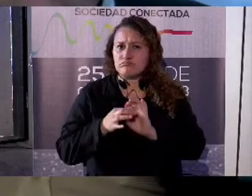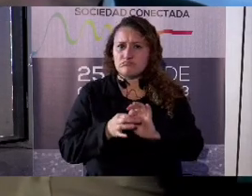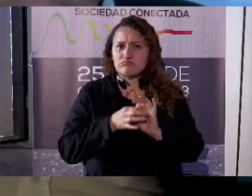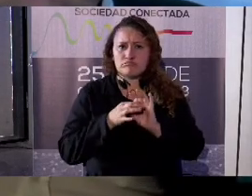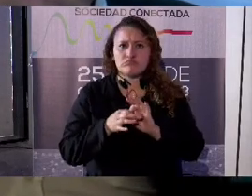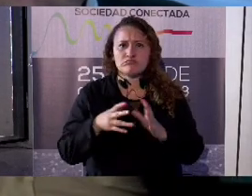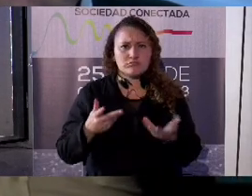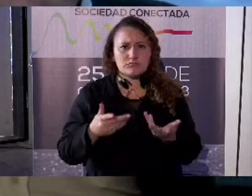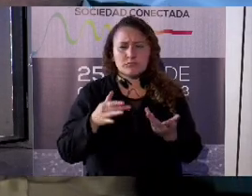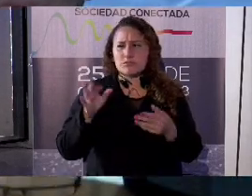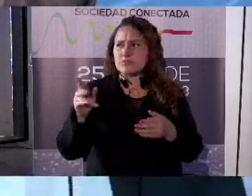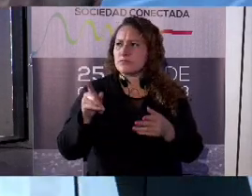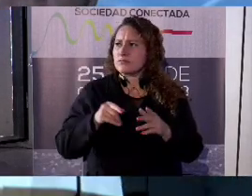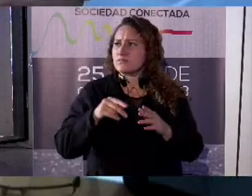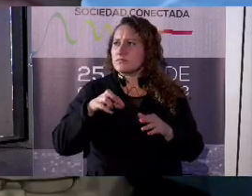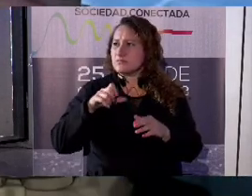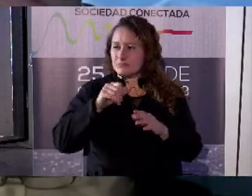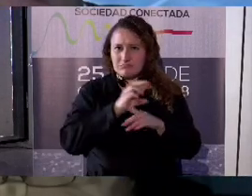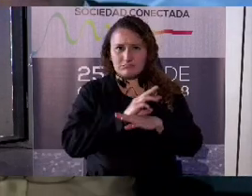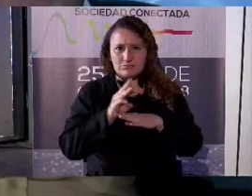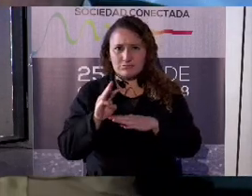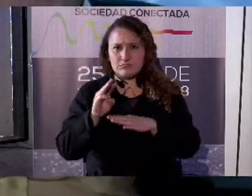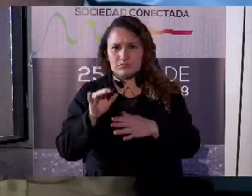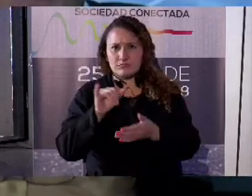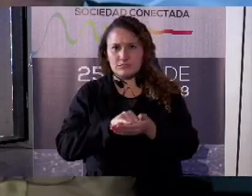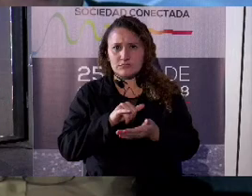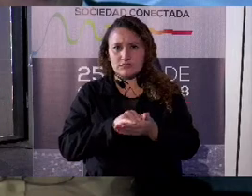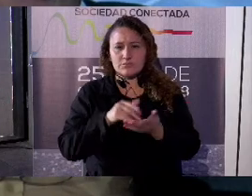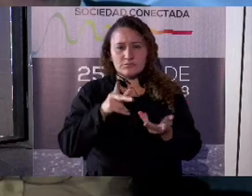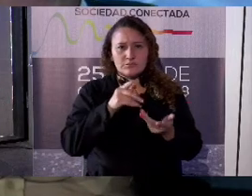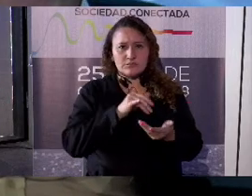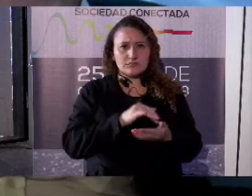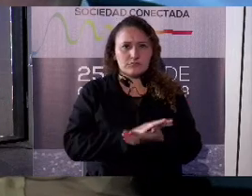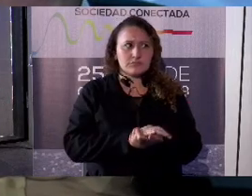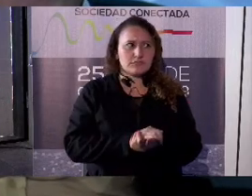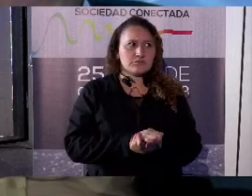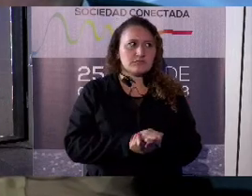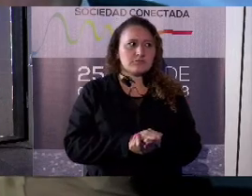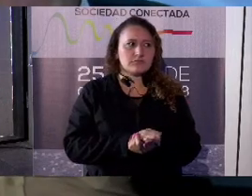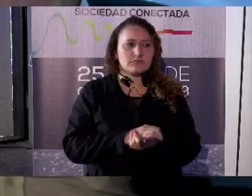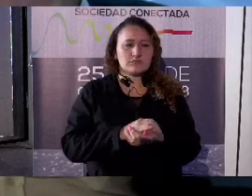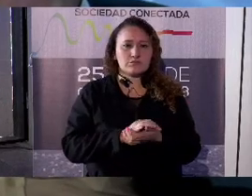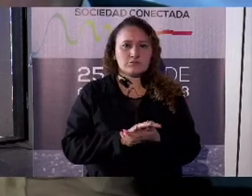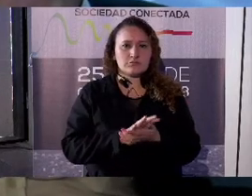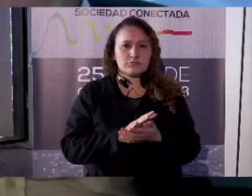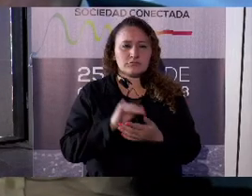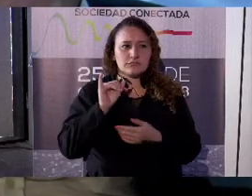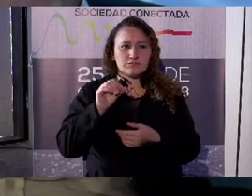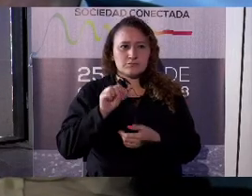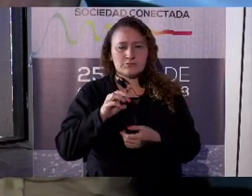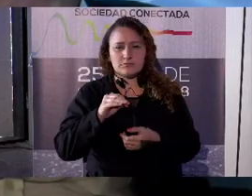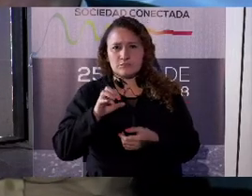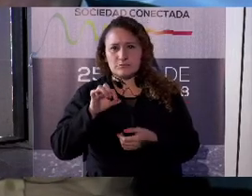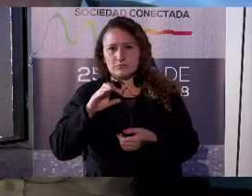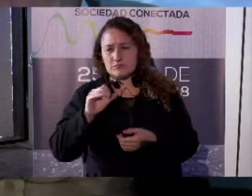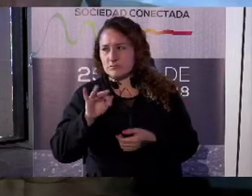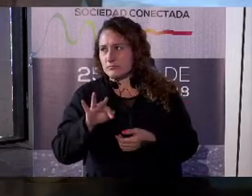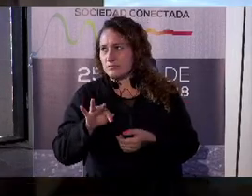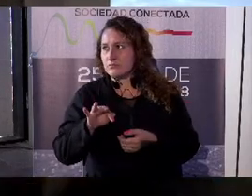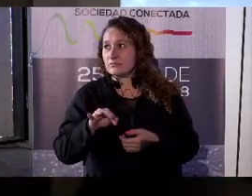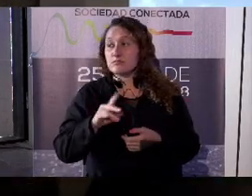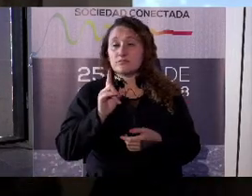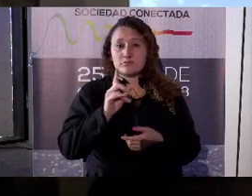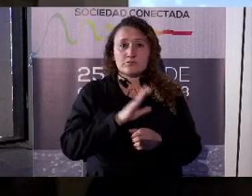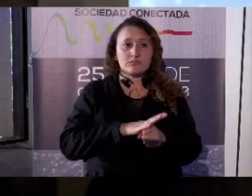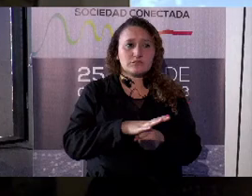plataforma y qué resultados han obtenido bueno varios de los casos que mencioné están basados en la plataforma Impact hay